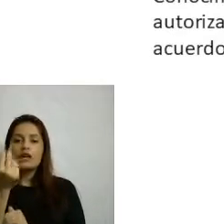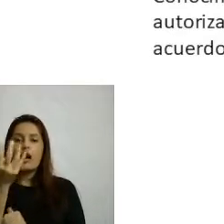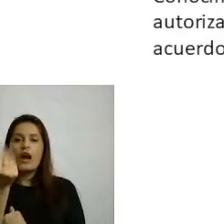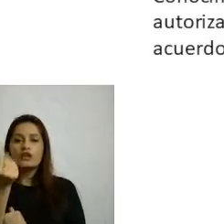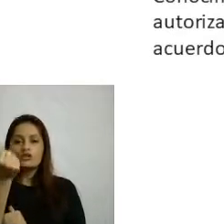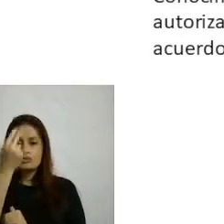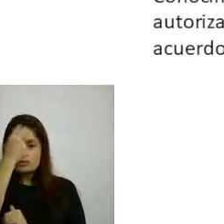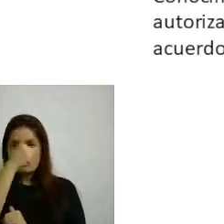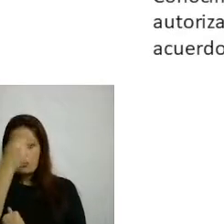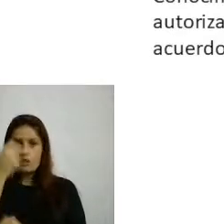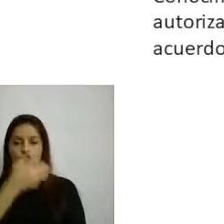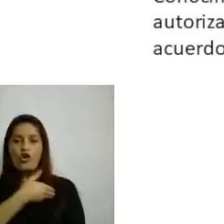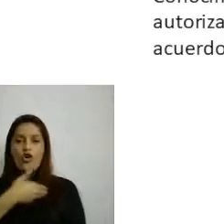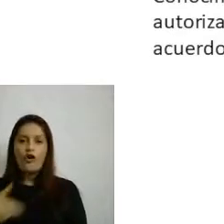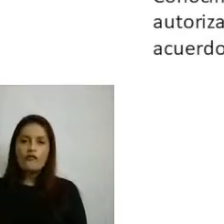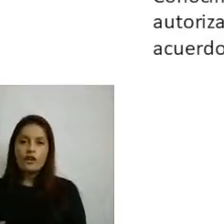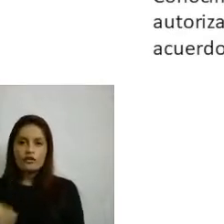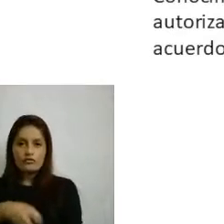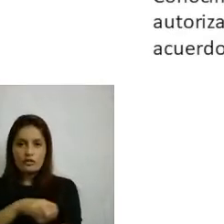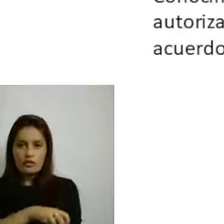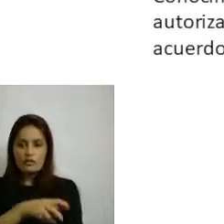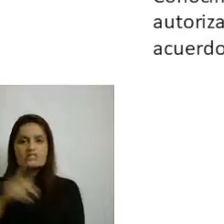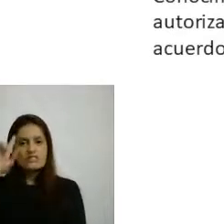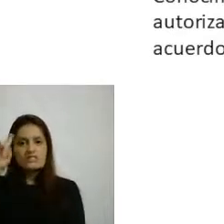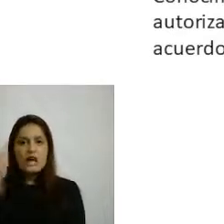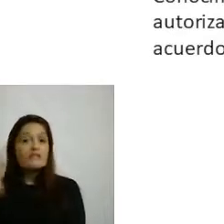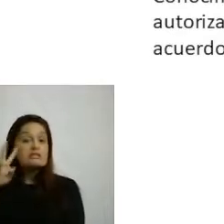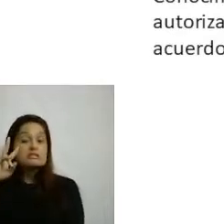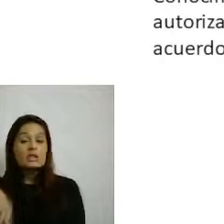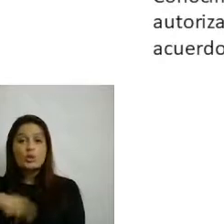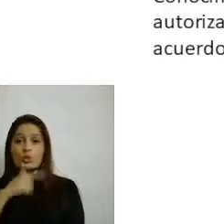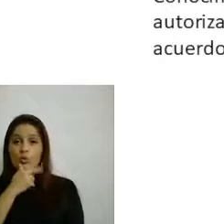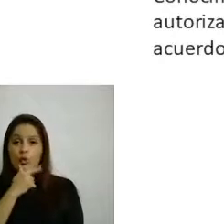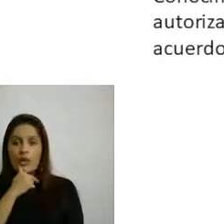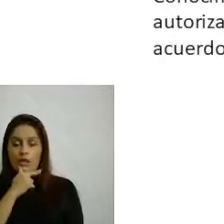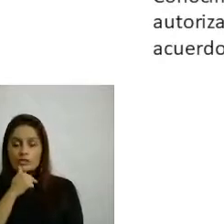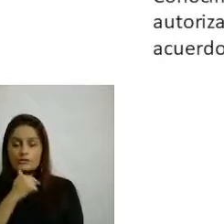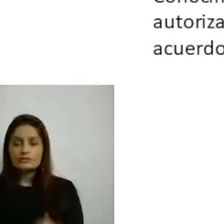marzo, el gobierno regional toma conocimiento de la licitación sin observaciones y